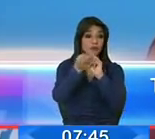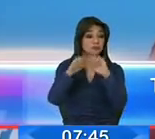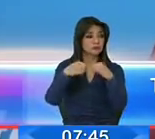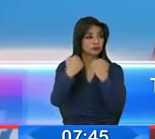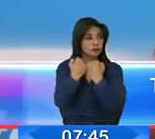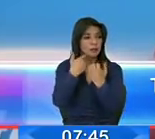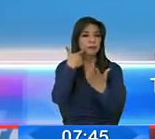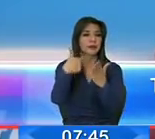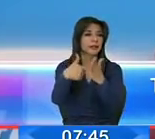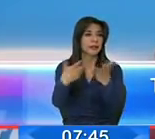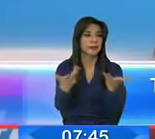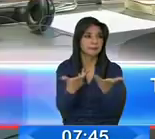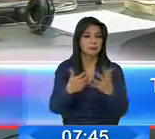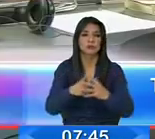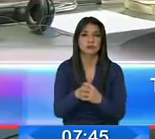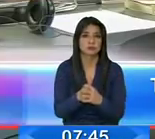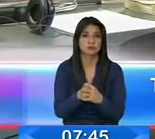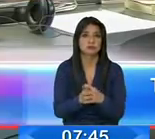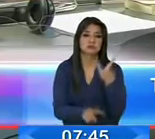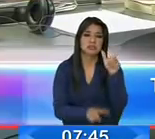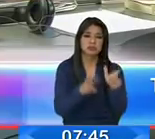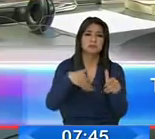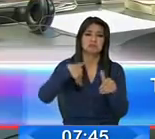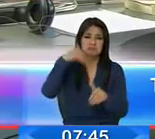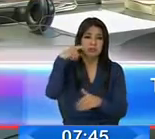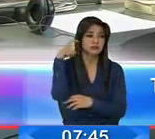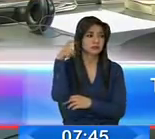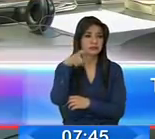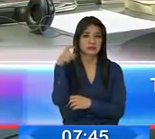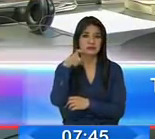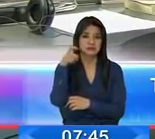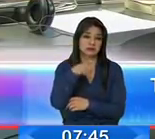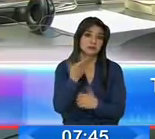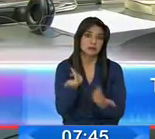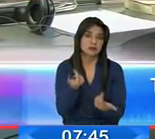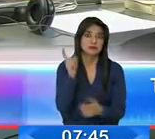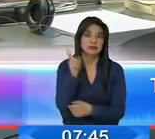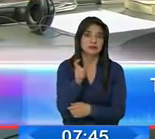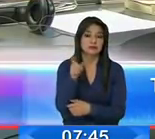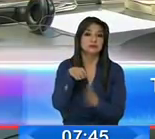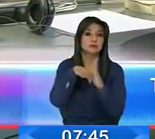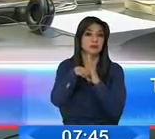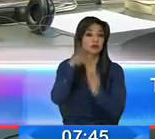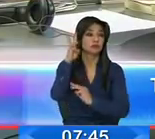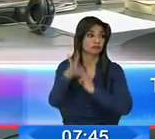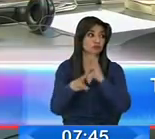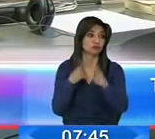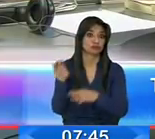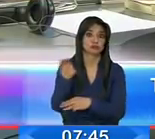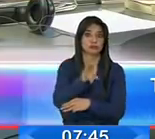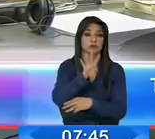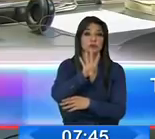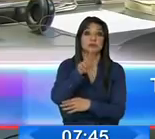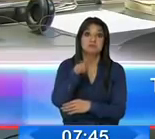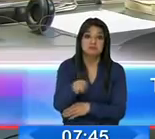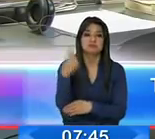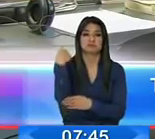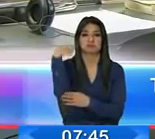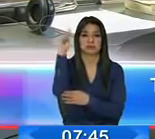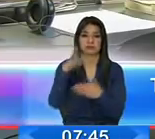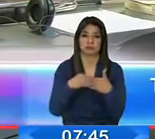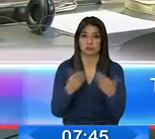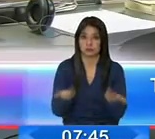para realmente la gente más necesitada, depende del Banco Mundial, que son como 4.000 millones,